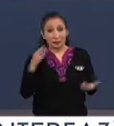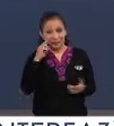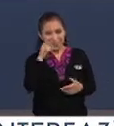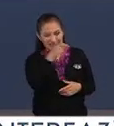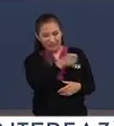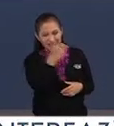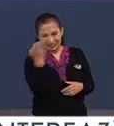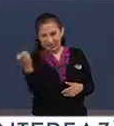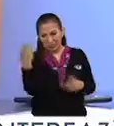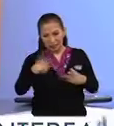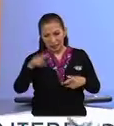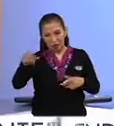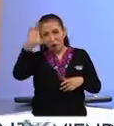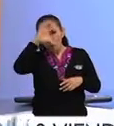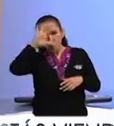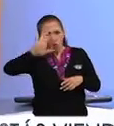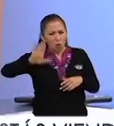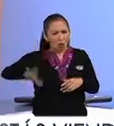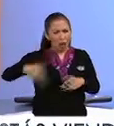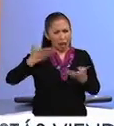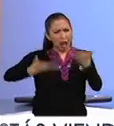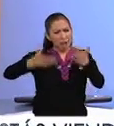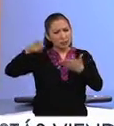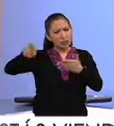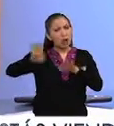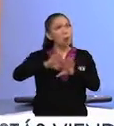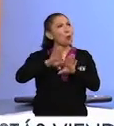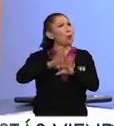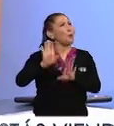estos personajes de la cultura que se vuelvan una